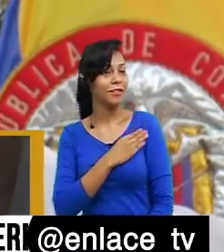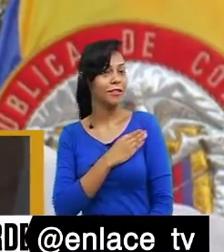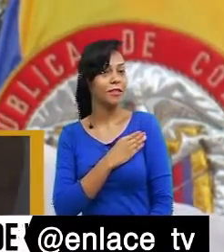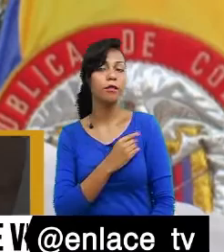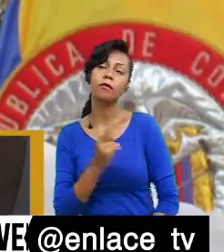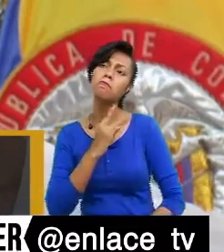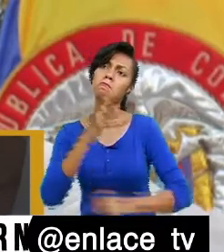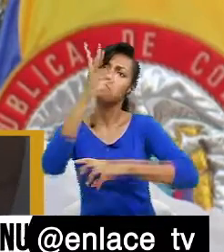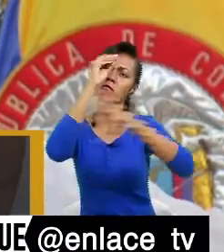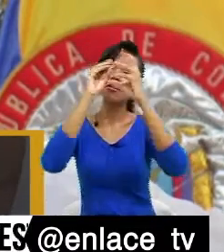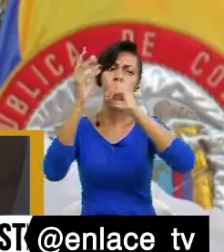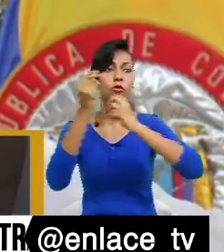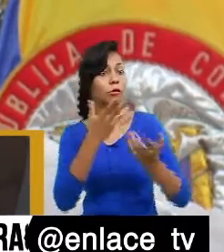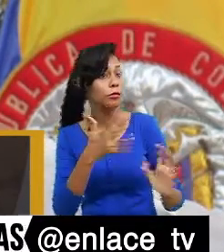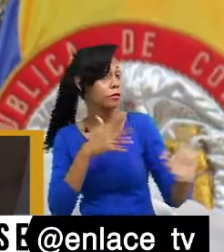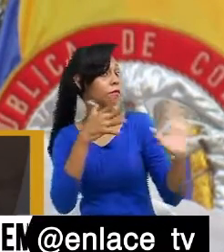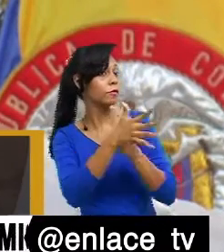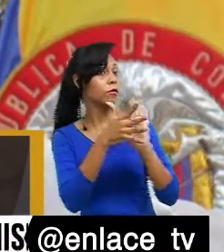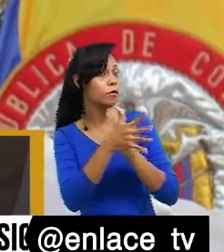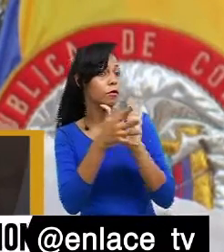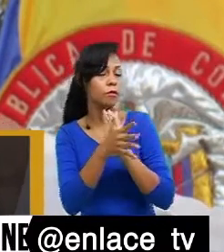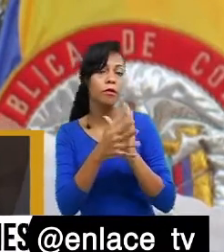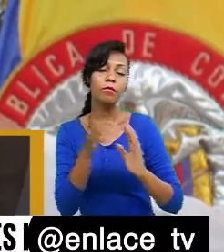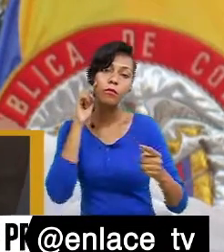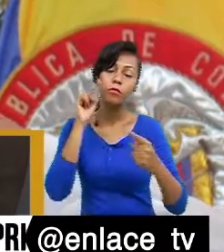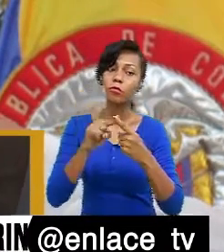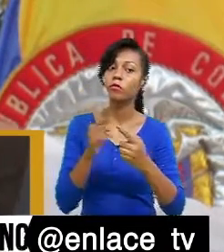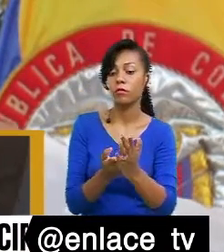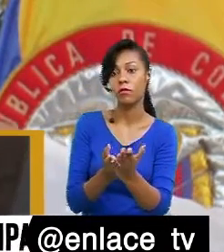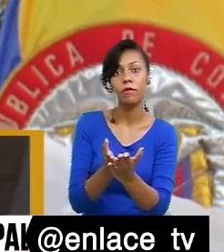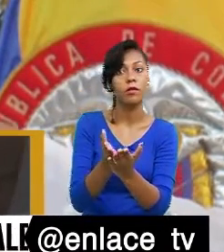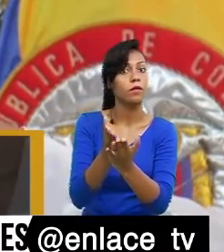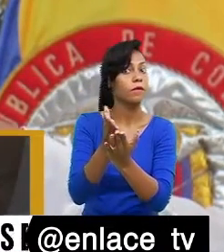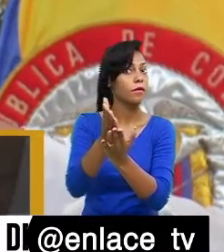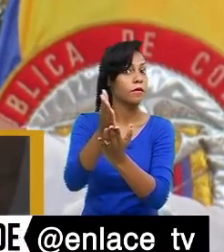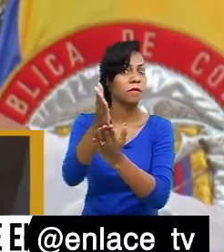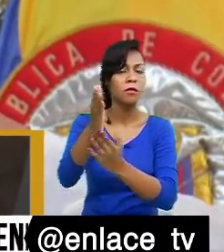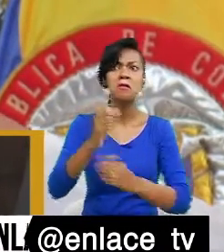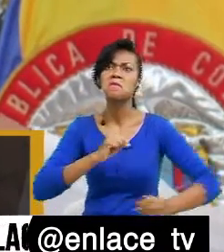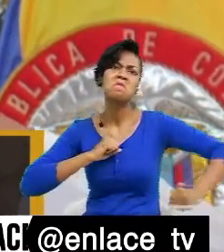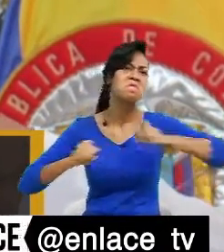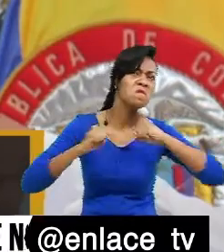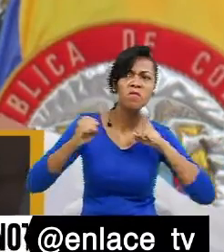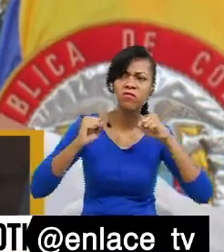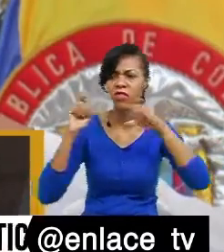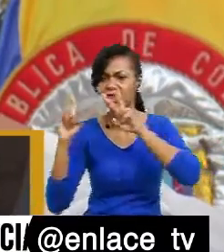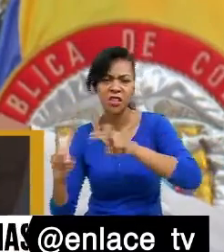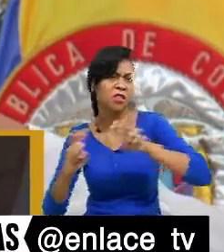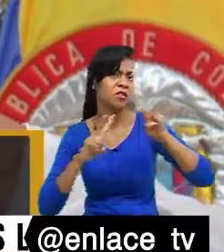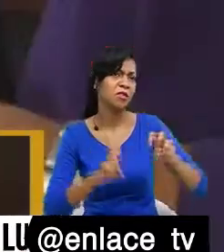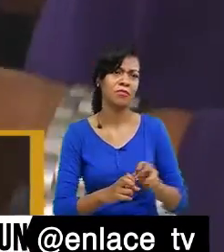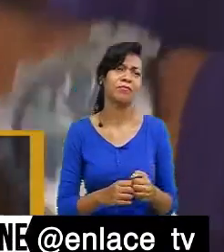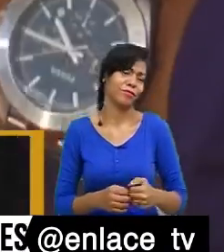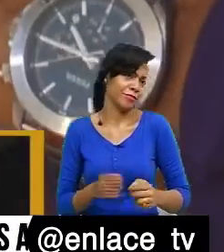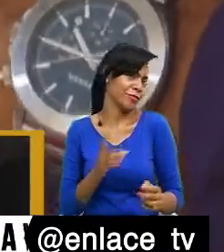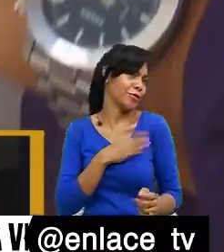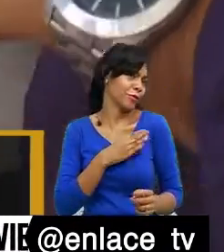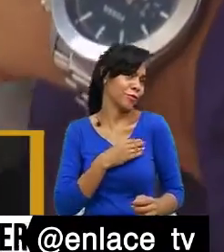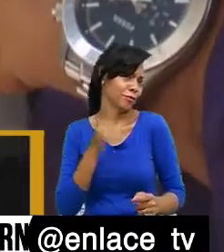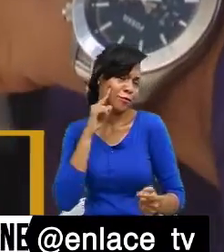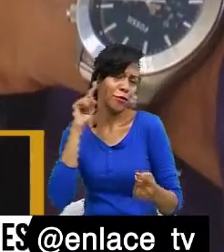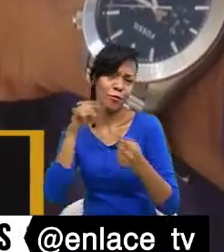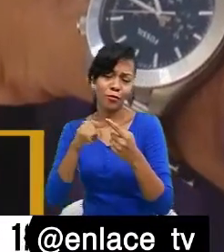información, que pretendemos que continúe con esa misma fuerza en estos próximos 10 años como tal.